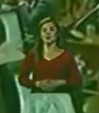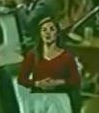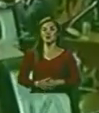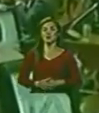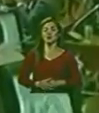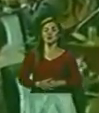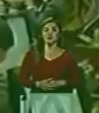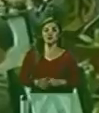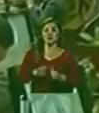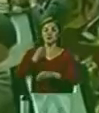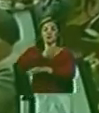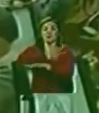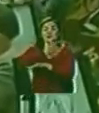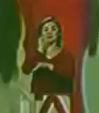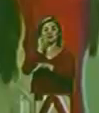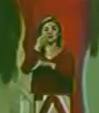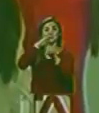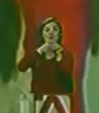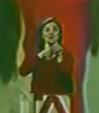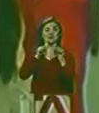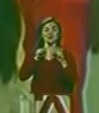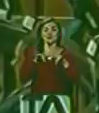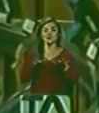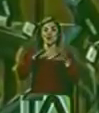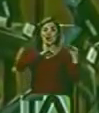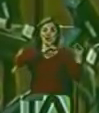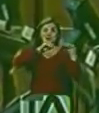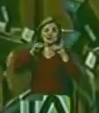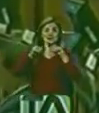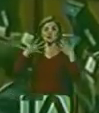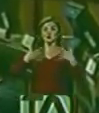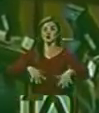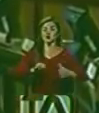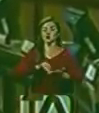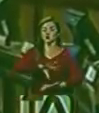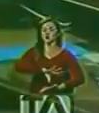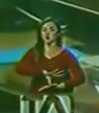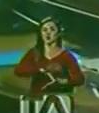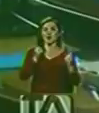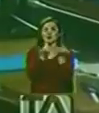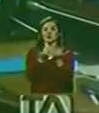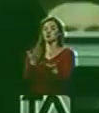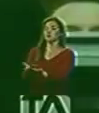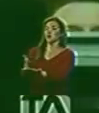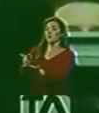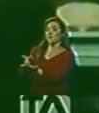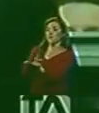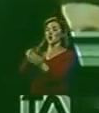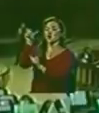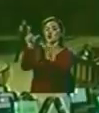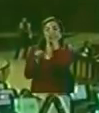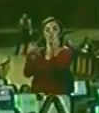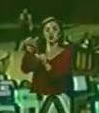los primeros días de septiembre el escándalo envolvió a la asamblea nacional conocíamos que legisladores exigían pagos a sus asesores